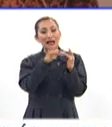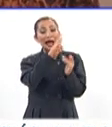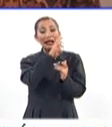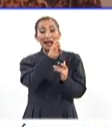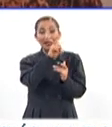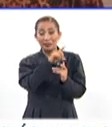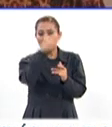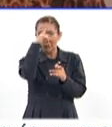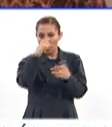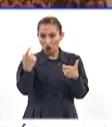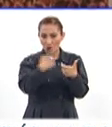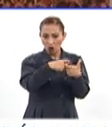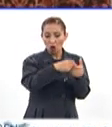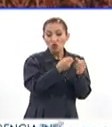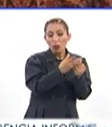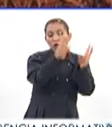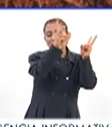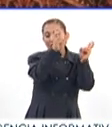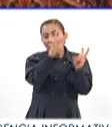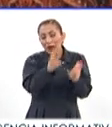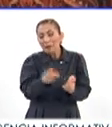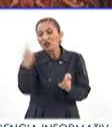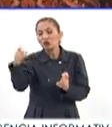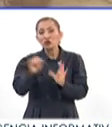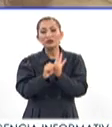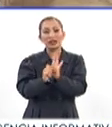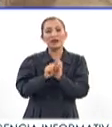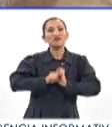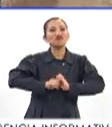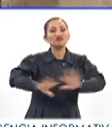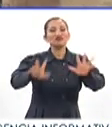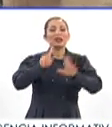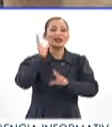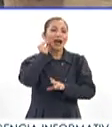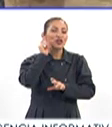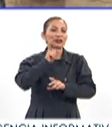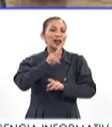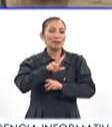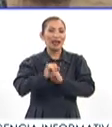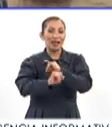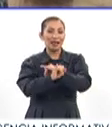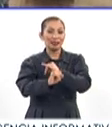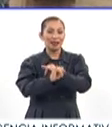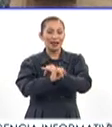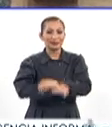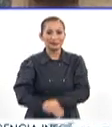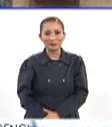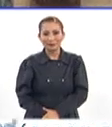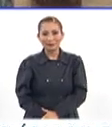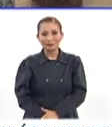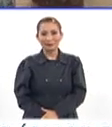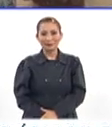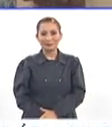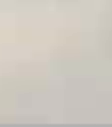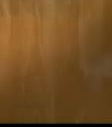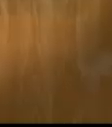México, ya que podrán ofrecer nuevos contenidos a través de sus señales de radio, televisión y plataformas